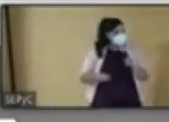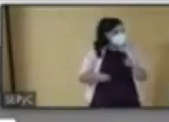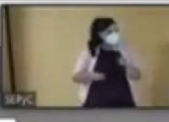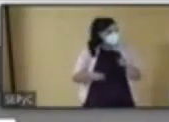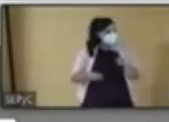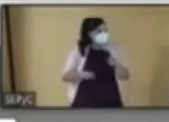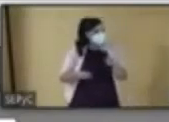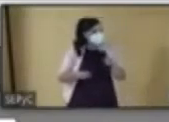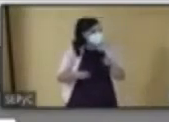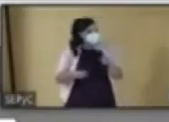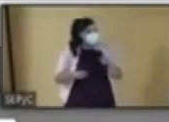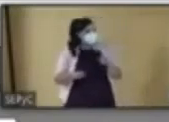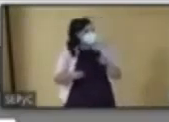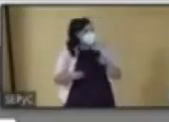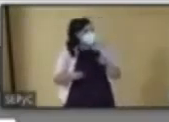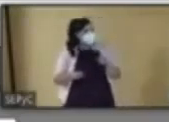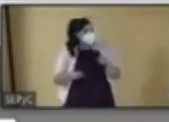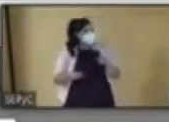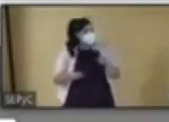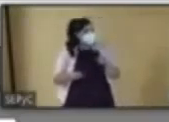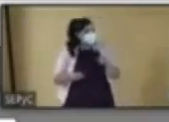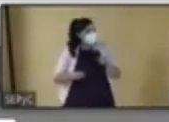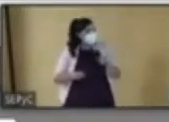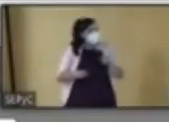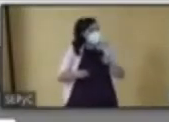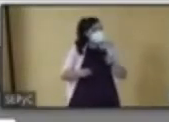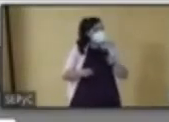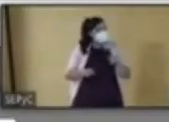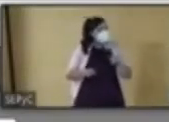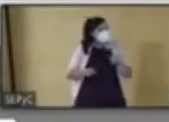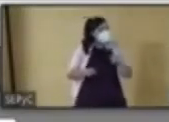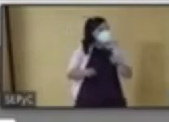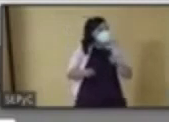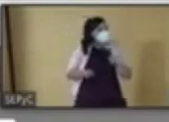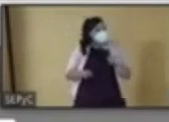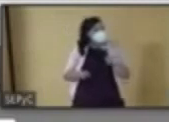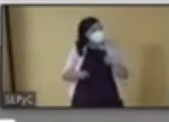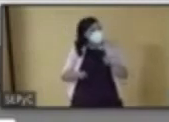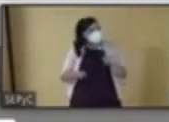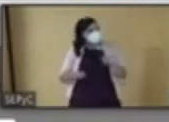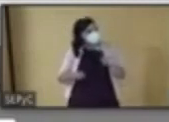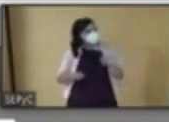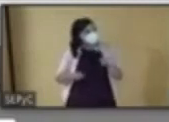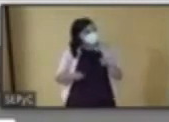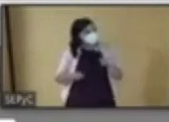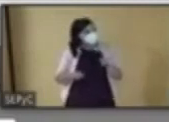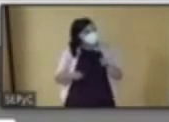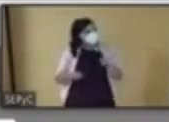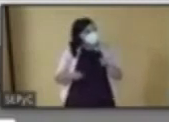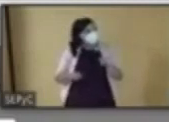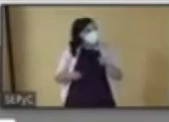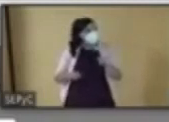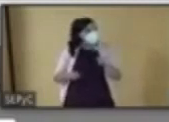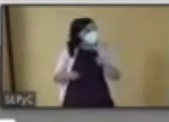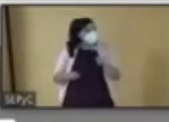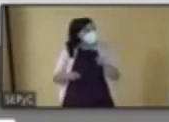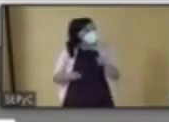Continuamos con marca del vehículo, modelo o línea, año, número de